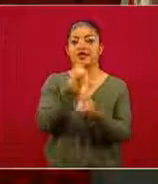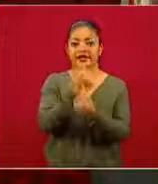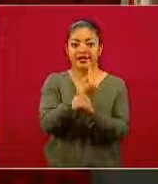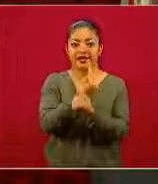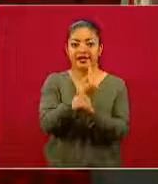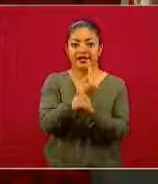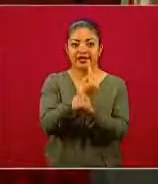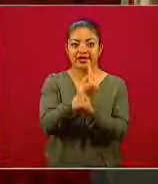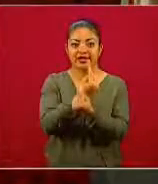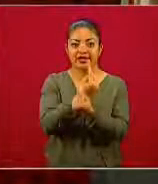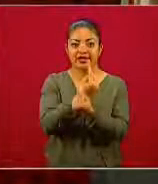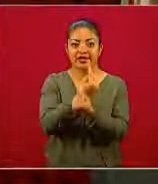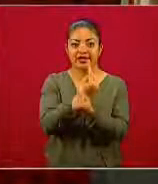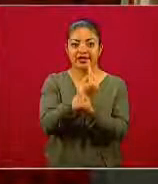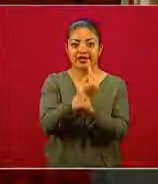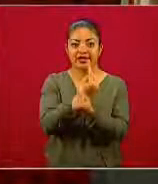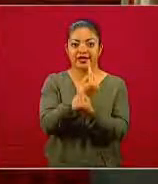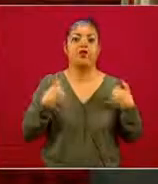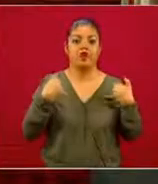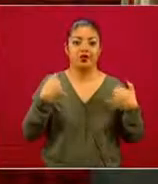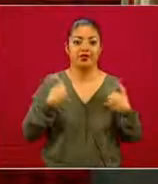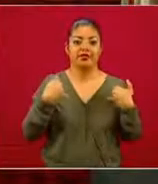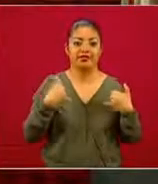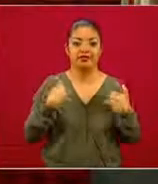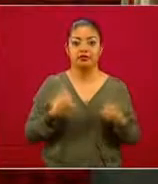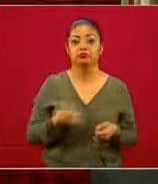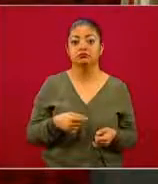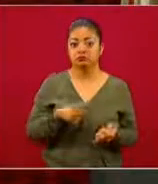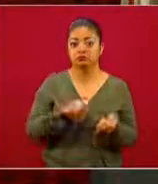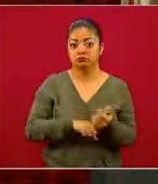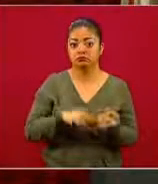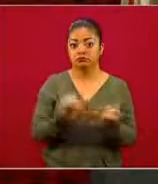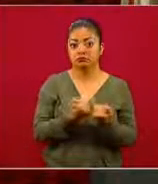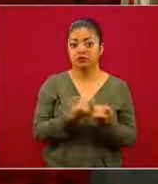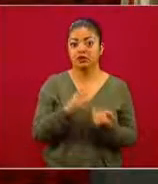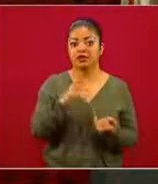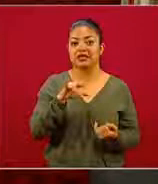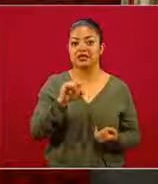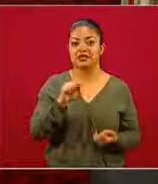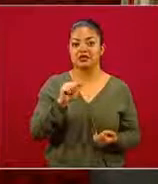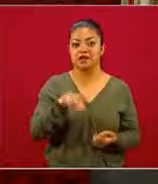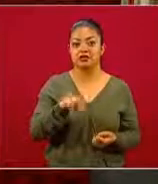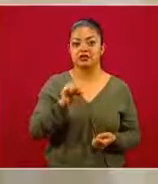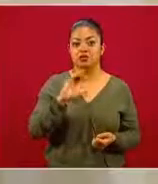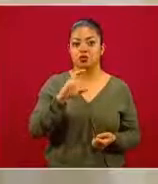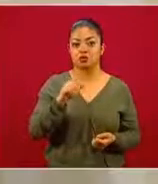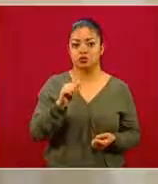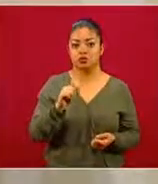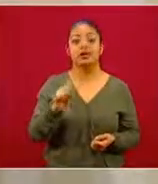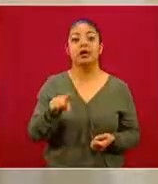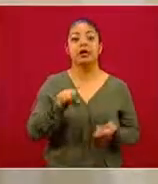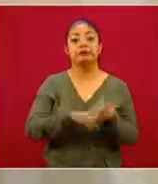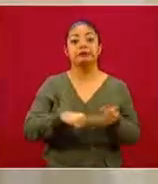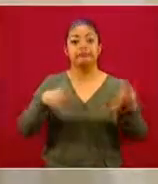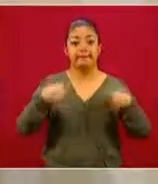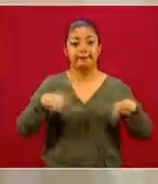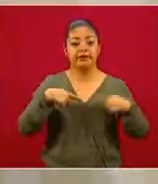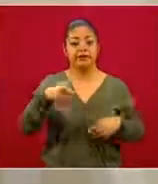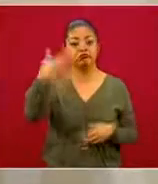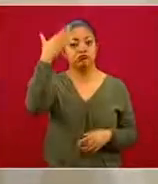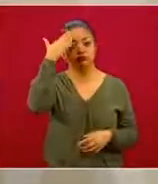And adolescentes. here we're Bienvenido, talking Ricardo. about protecting Está children también and Cristian adolescents. Escuz, quien es We also have la Christian persona